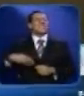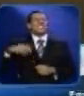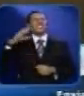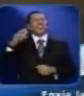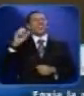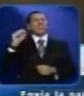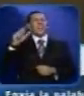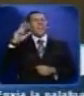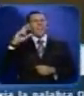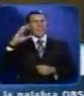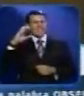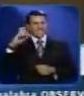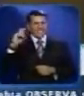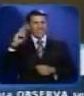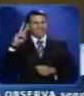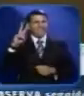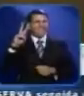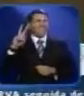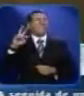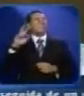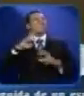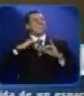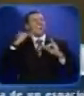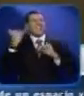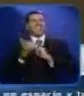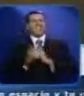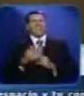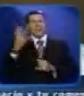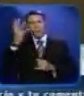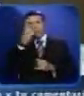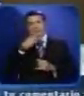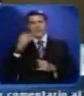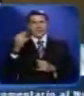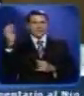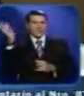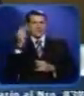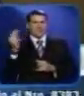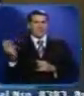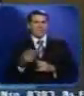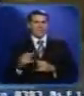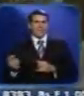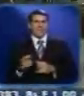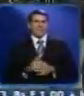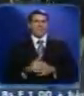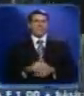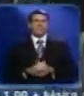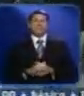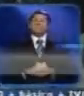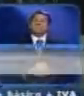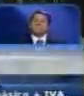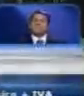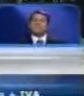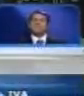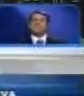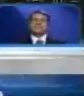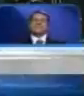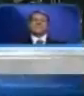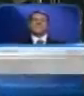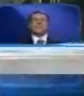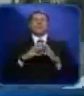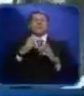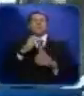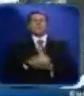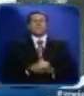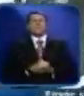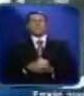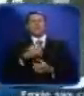por su RCTV Internacional. Belleza, invádeme. Y todo esto es gracias a un gran equipo que trabaja